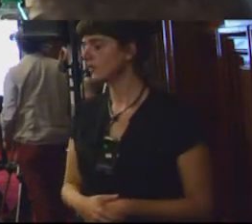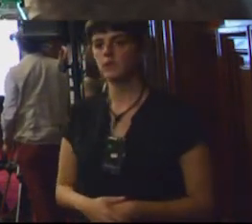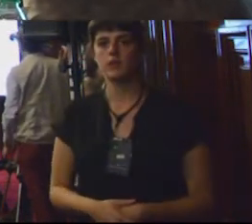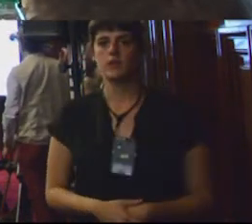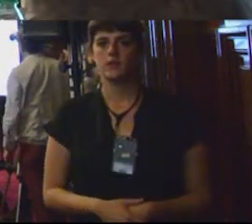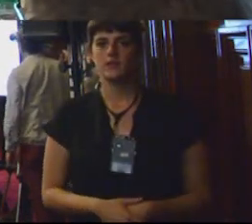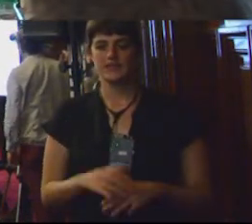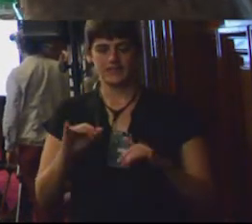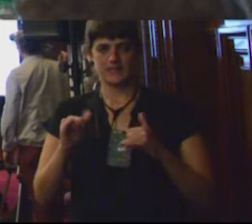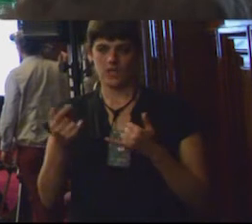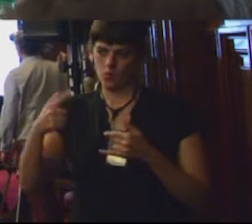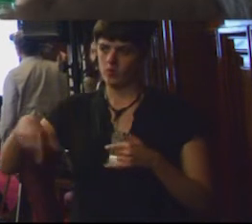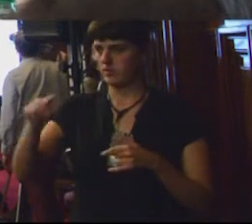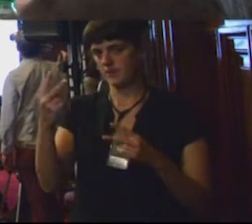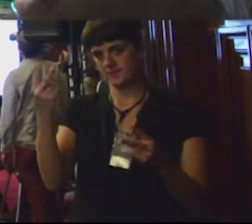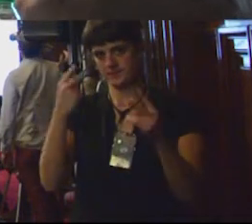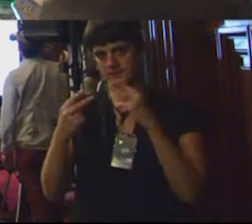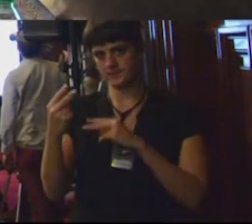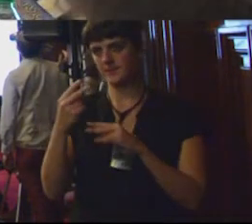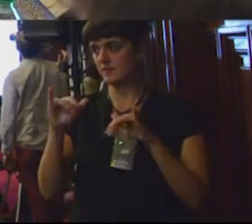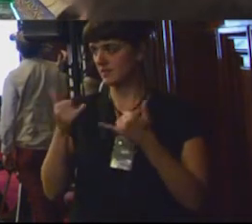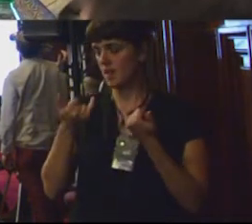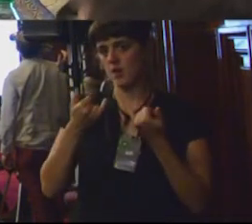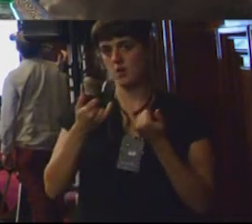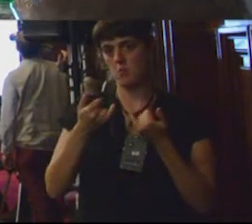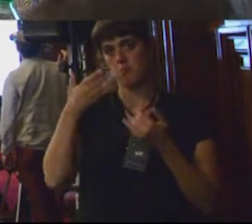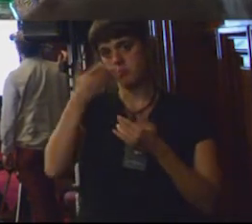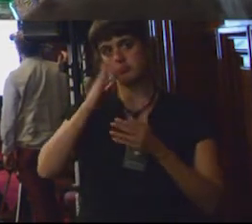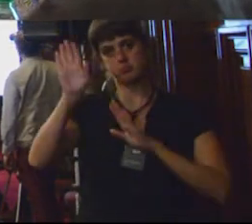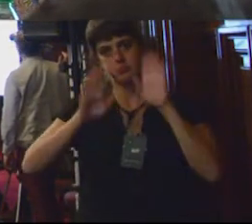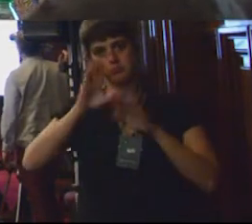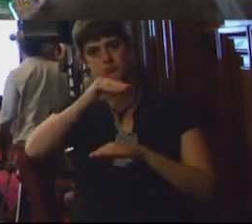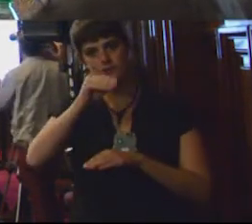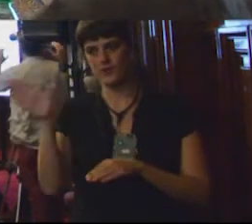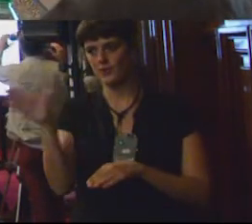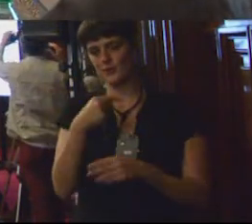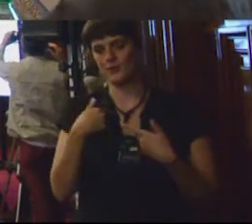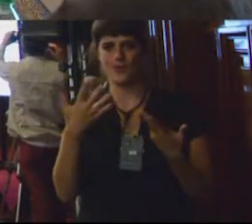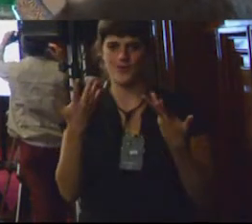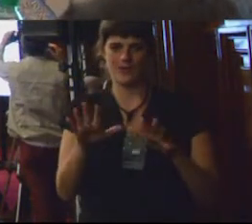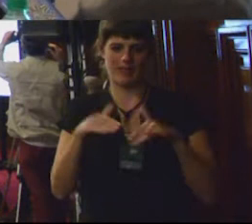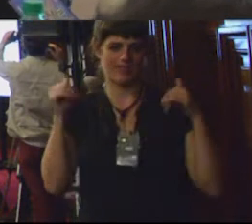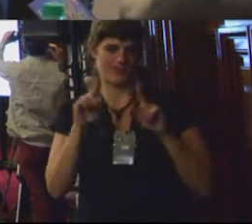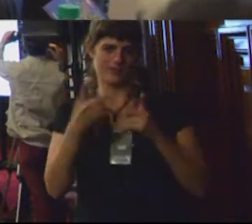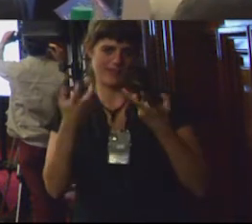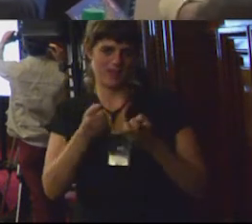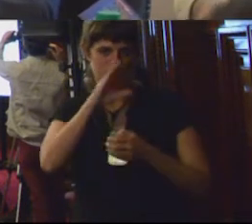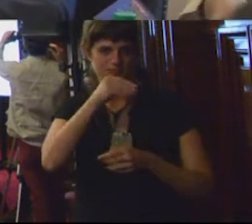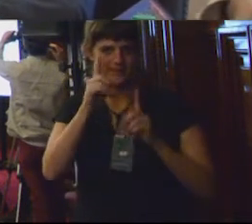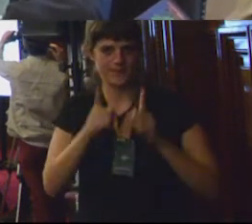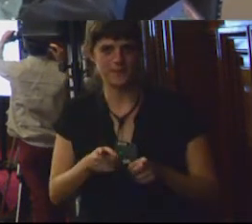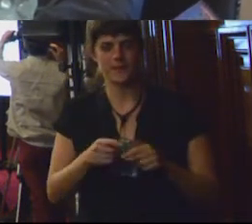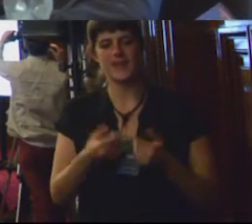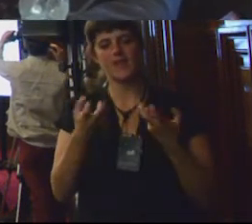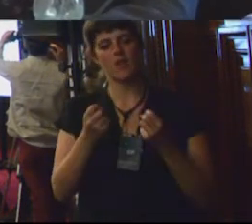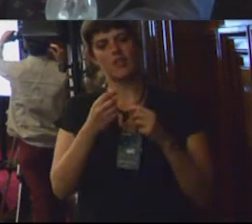Bien, hemos participado todos y no me quiero yo quedar por fuera, pero con dos